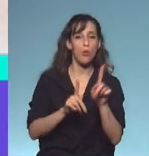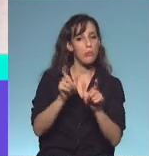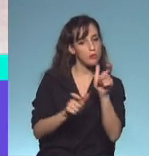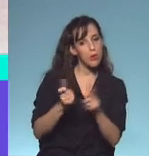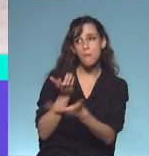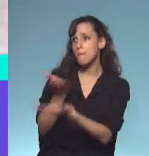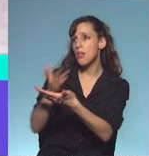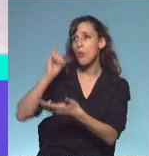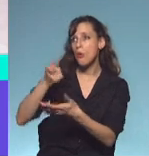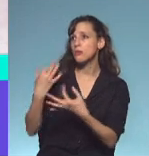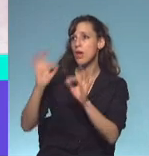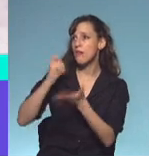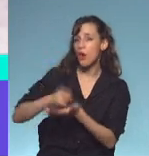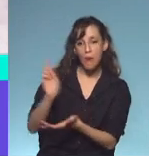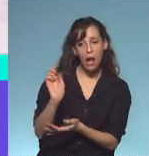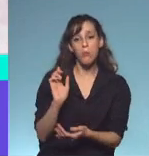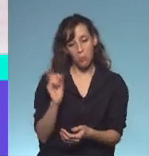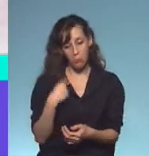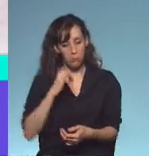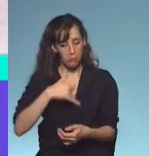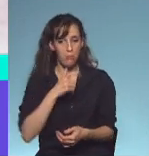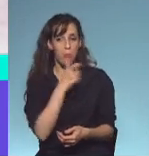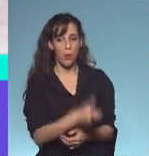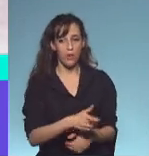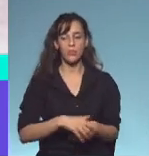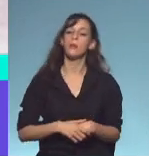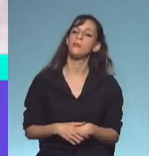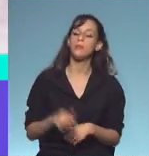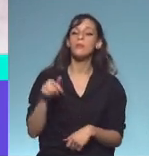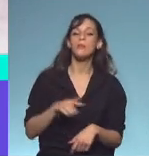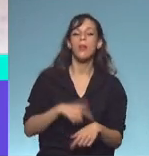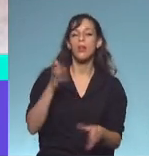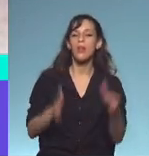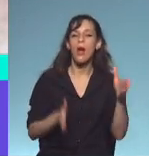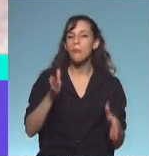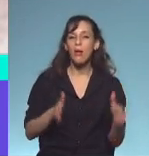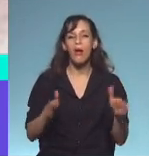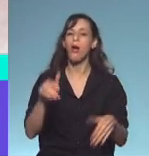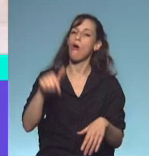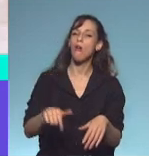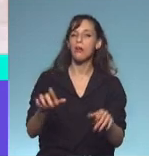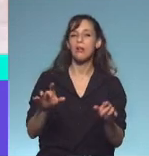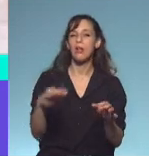para maximizar, es nuestro deber, es nuestra obligación y además en esta etapa tan crítica